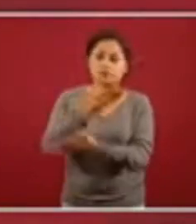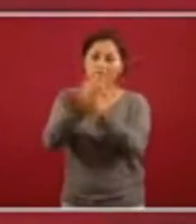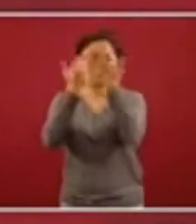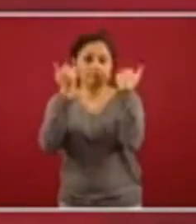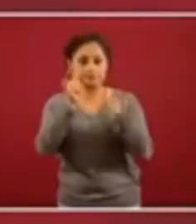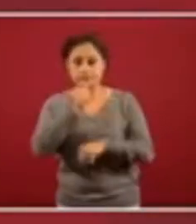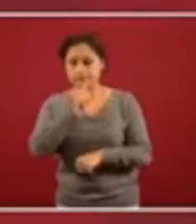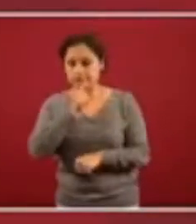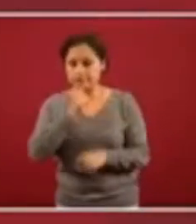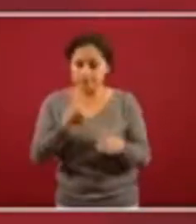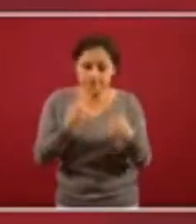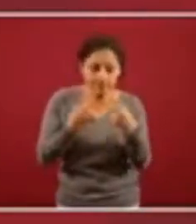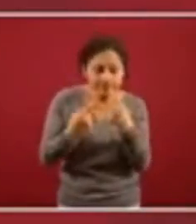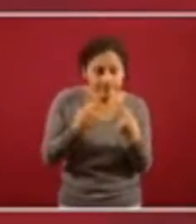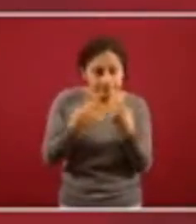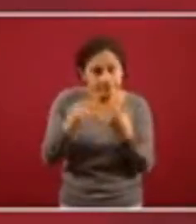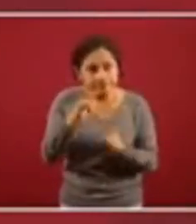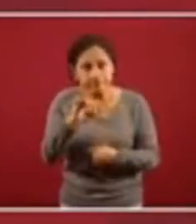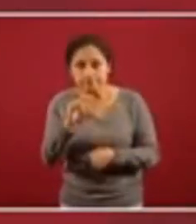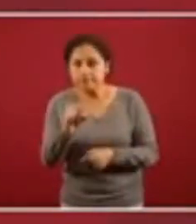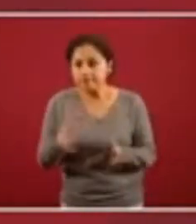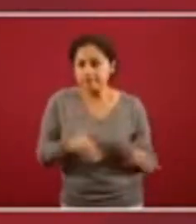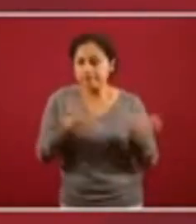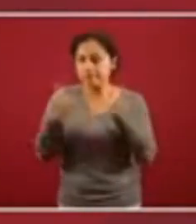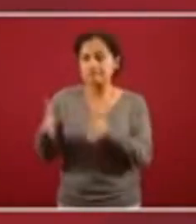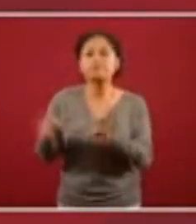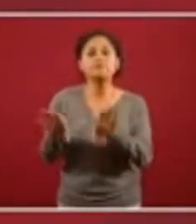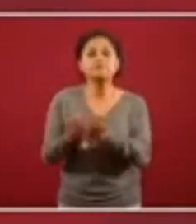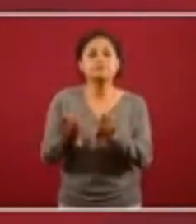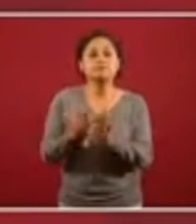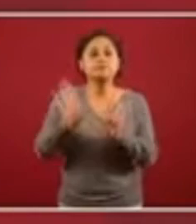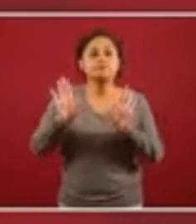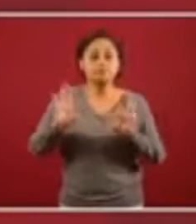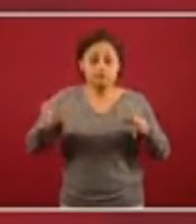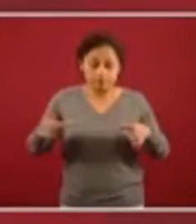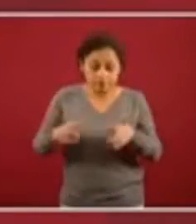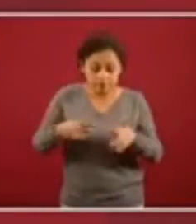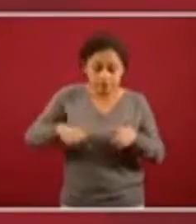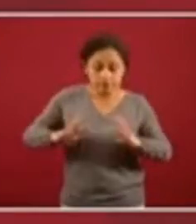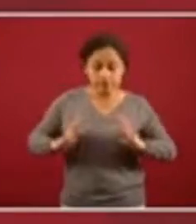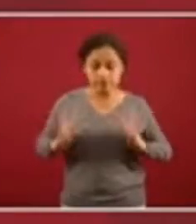ha tomado esa decisión, de momento está sujeta a una deliberación muy